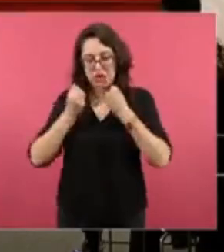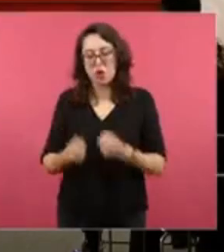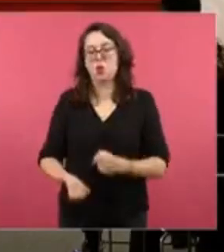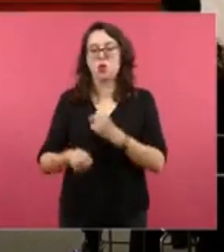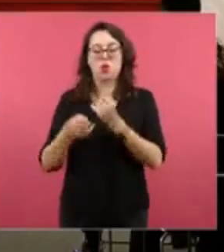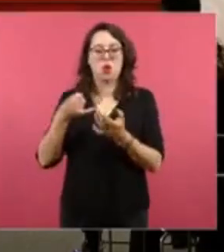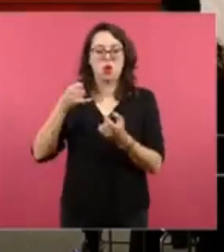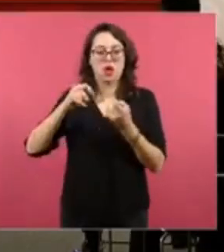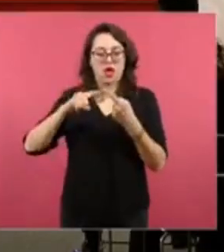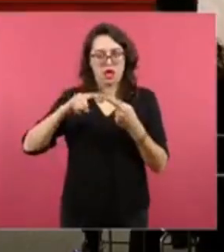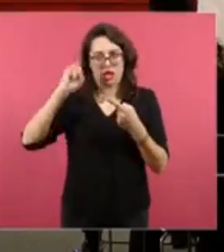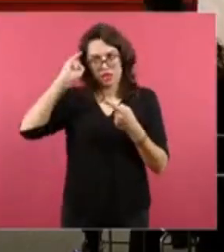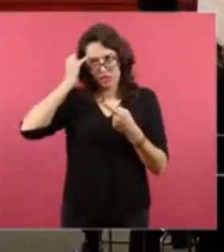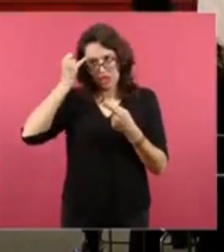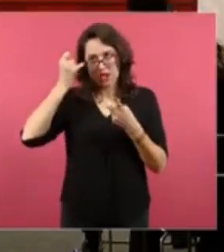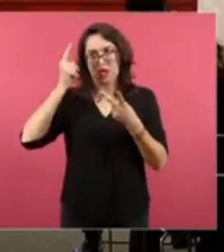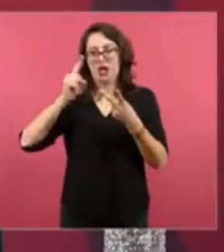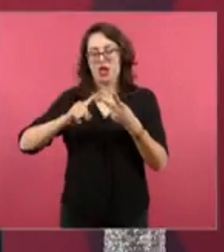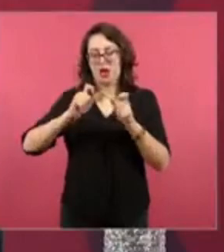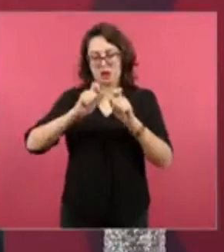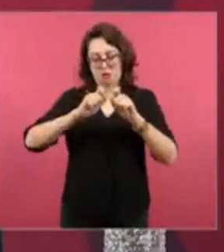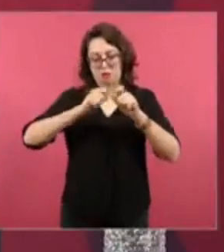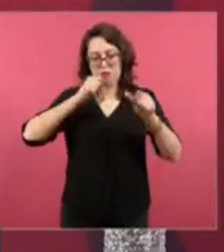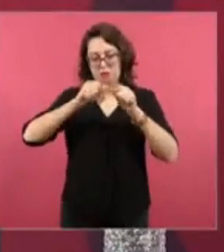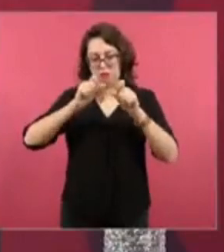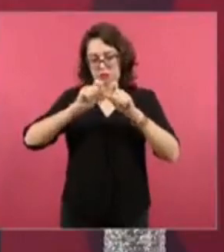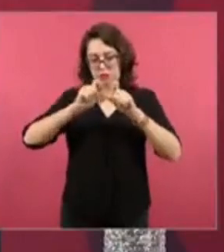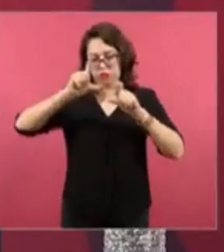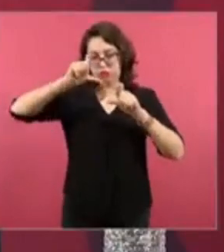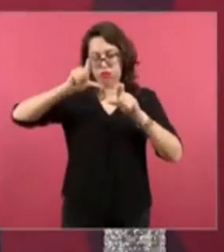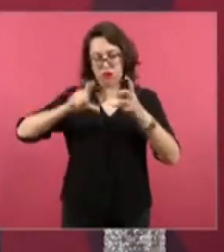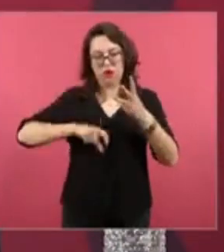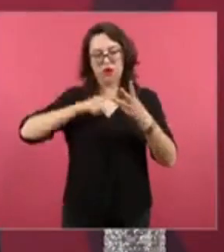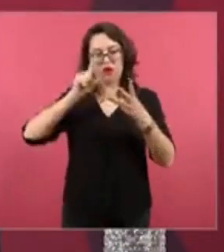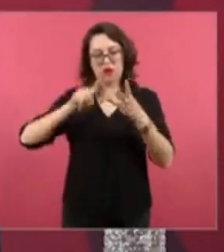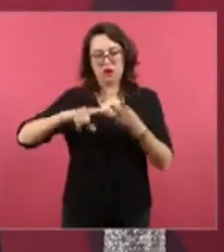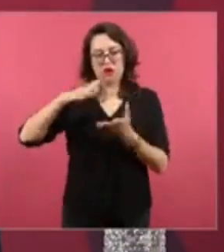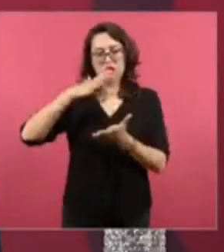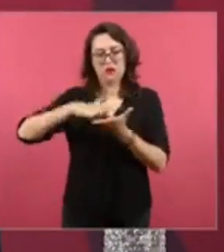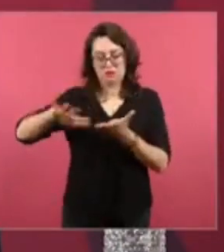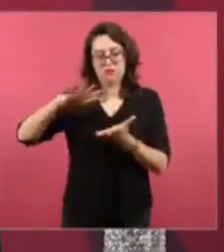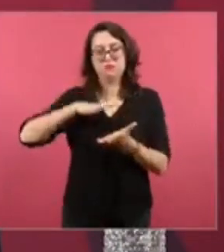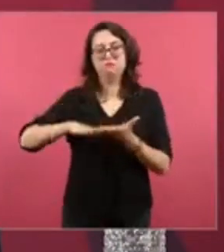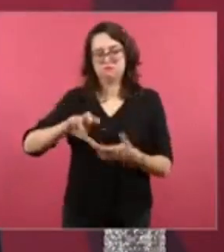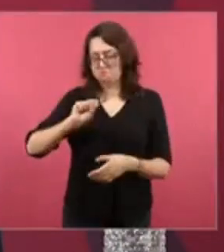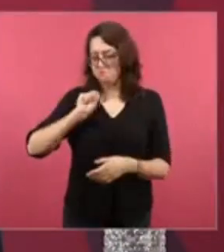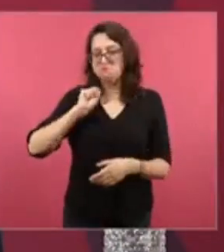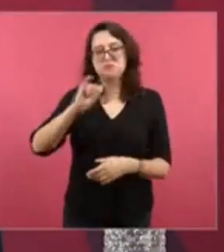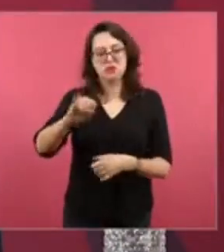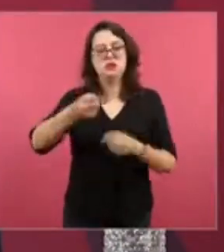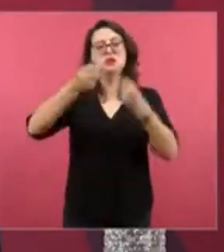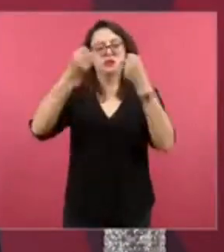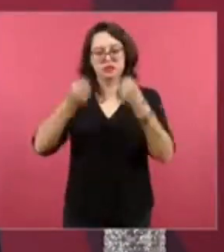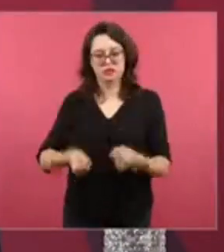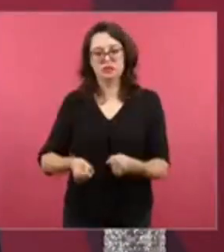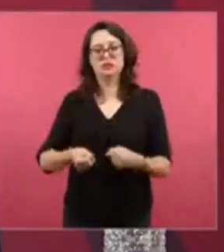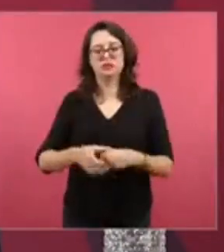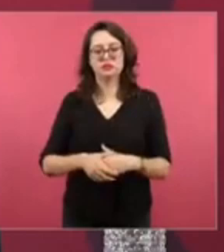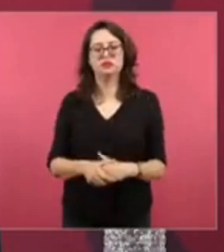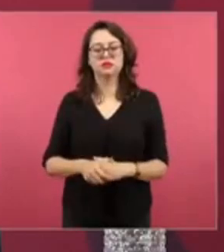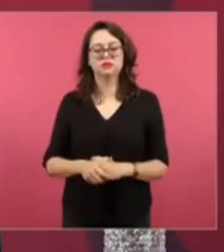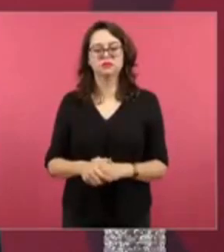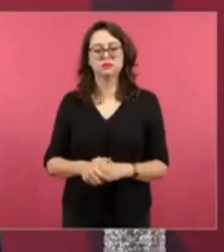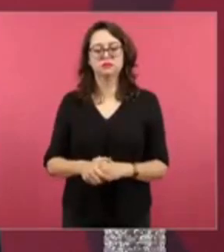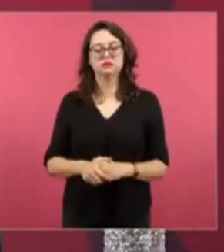lengua indígena, macrotipo y braille adecuados a la propuesta pedagógica que